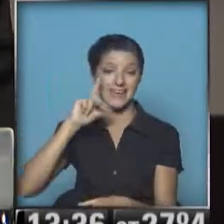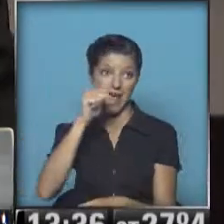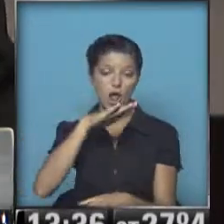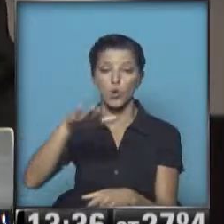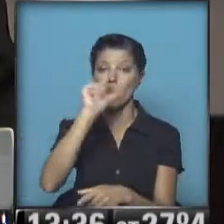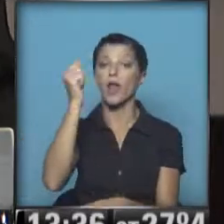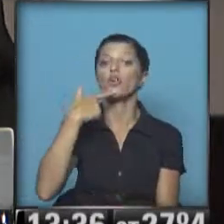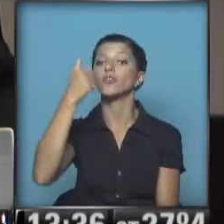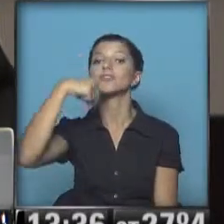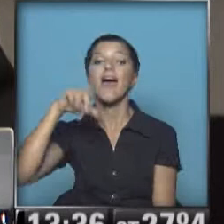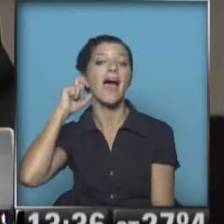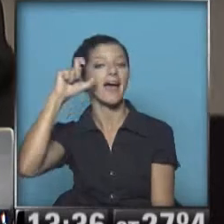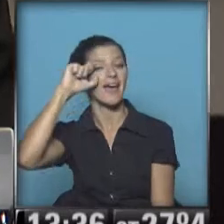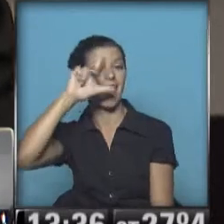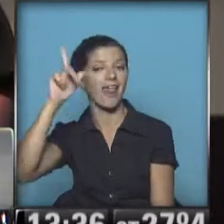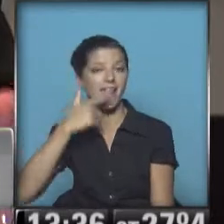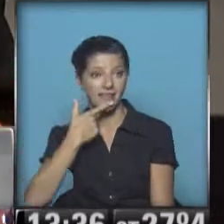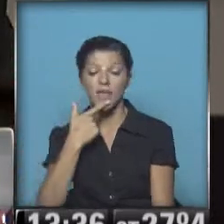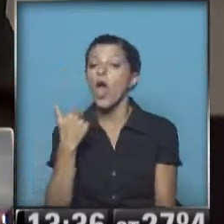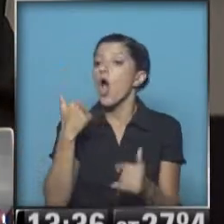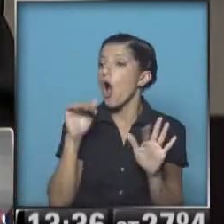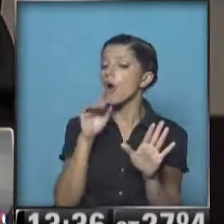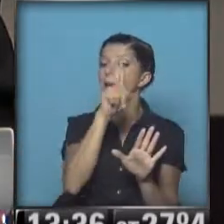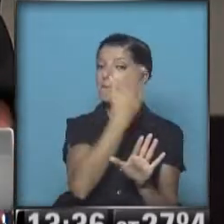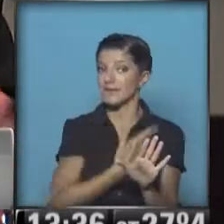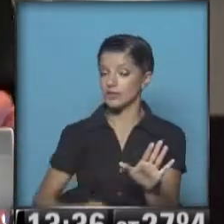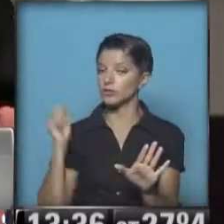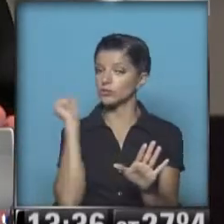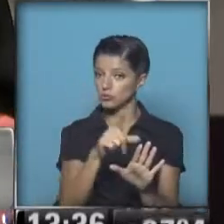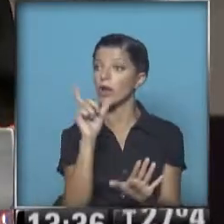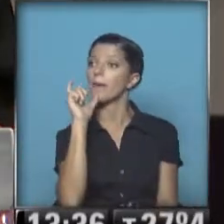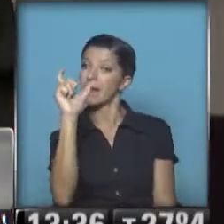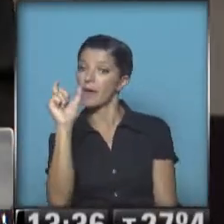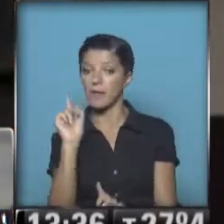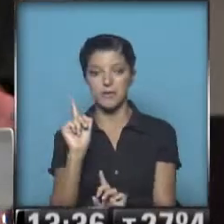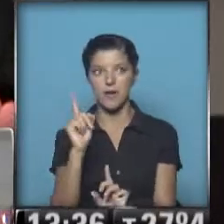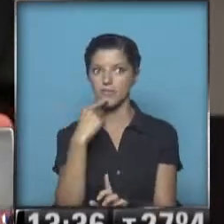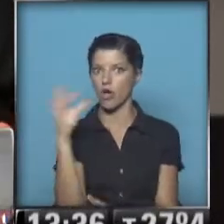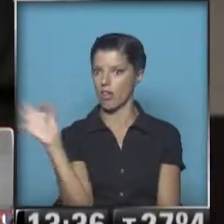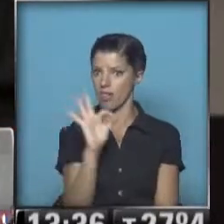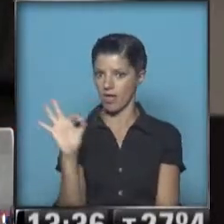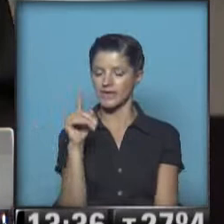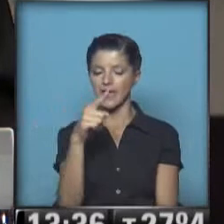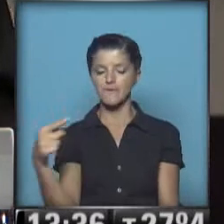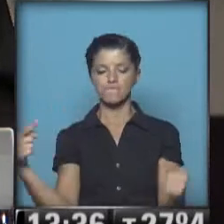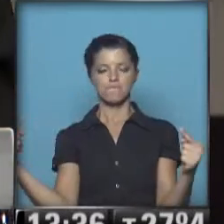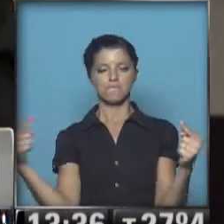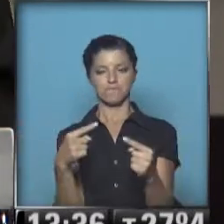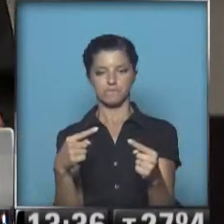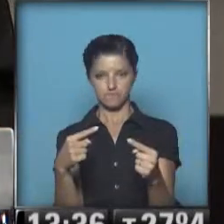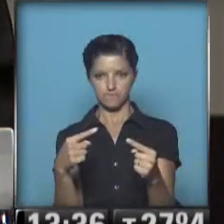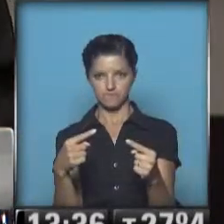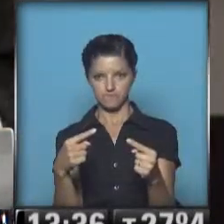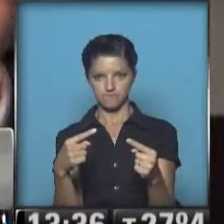a pesar de que el presidente Barack Obama no utilizó la palabra genocidio. Y ahí hay una contradicción que en el